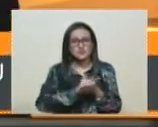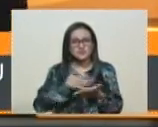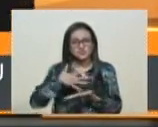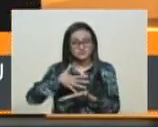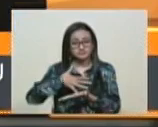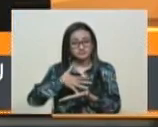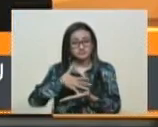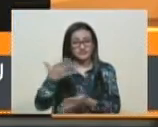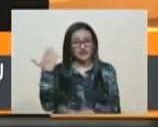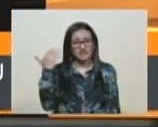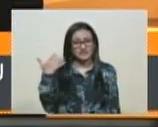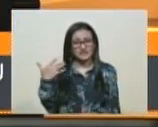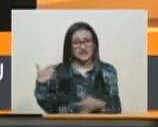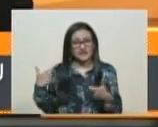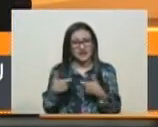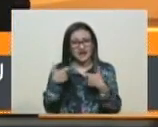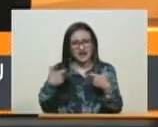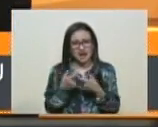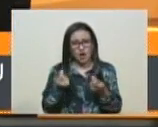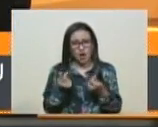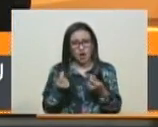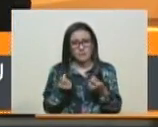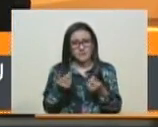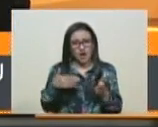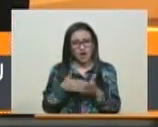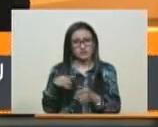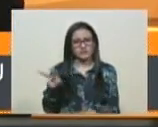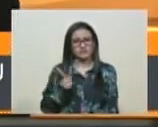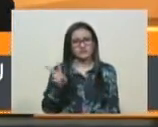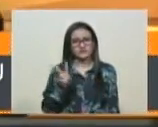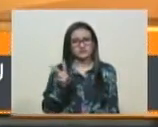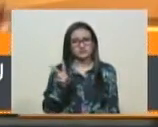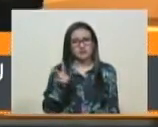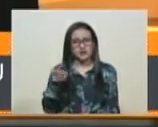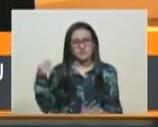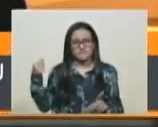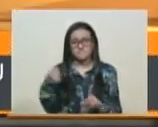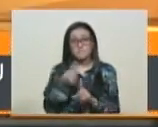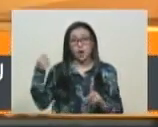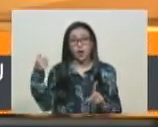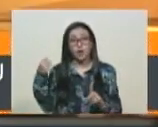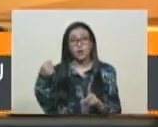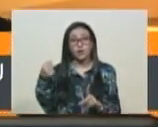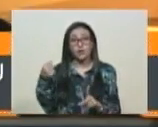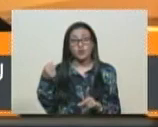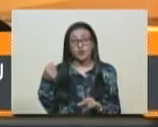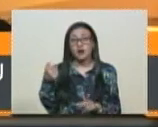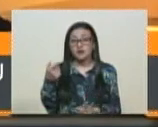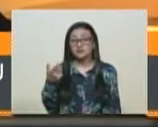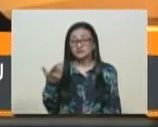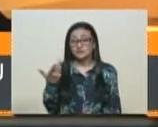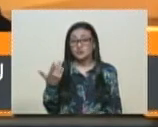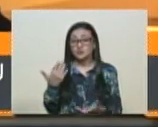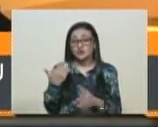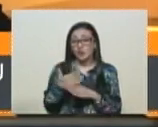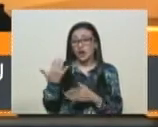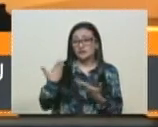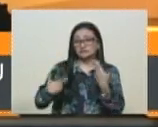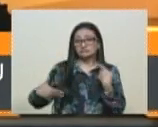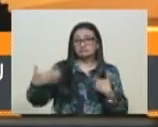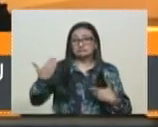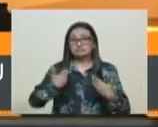permitieron que la guerra económica contra Venezuela tuviera impacto y creara heridas sociales en nuestra